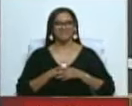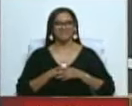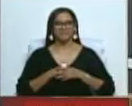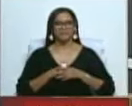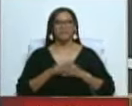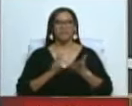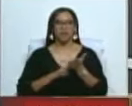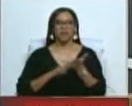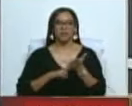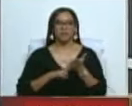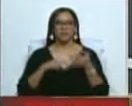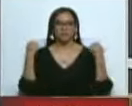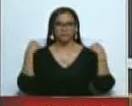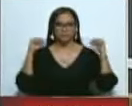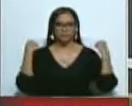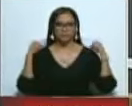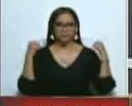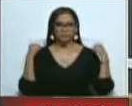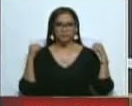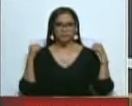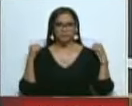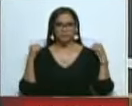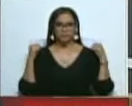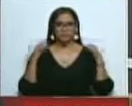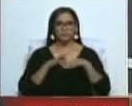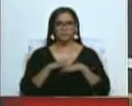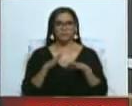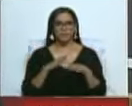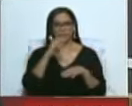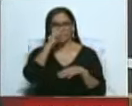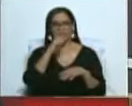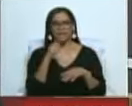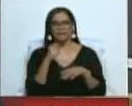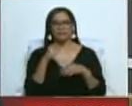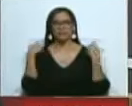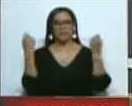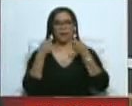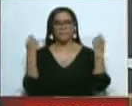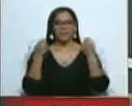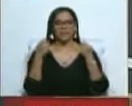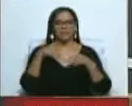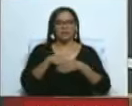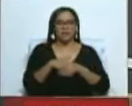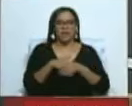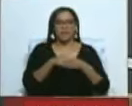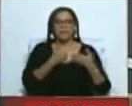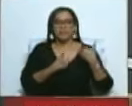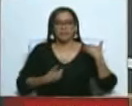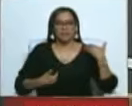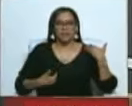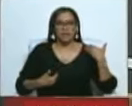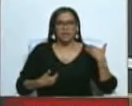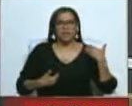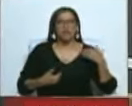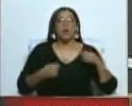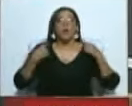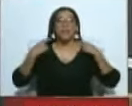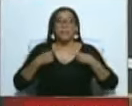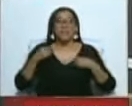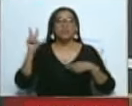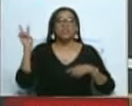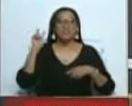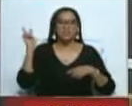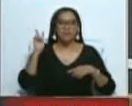De verdad, preparémonos. Porque en años de campaña electoral presidencial, los enemigos de